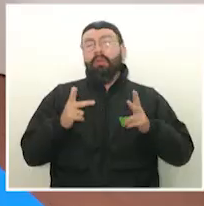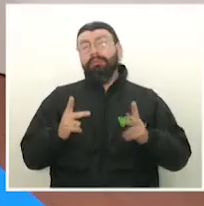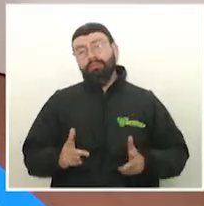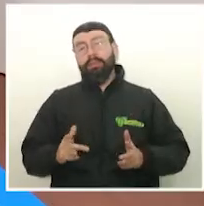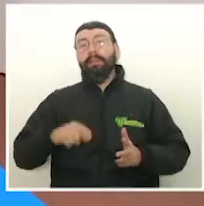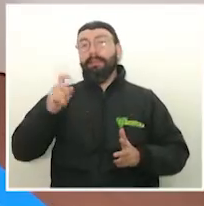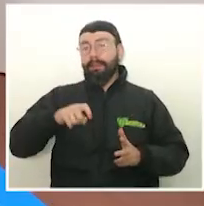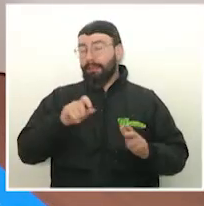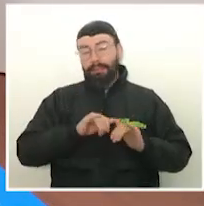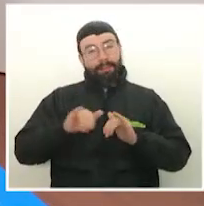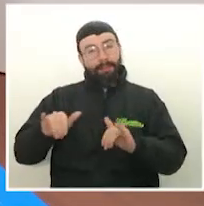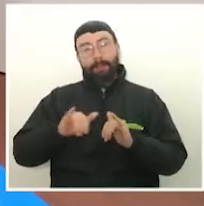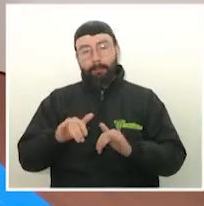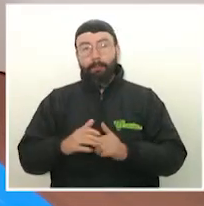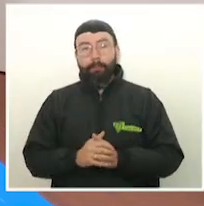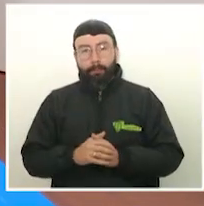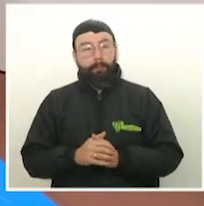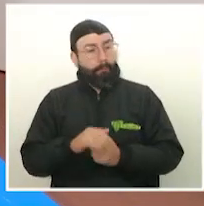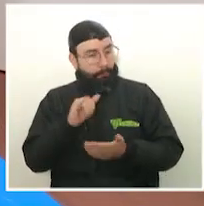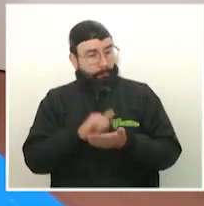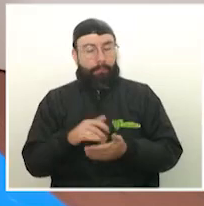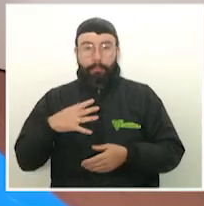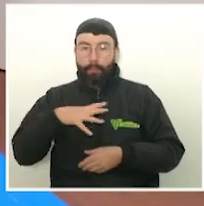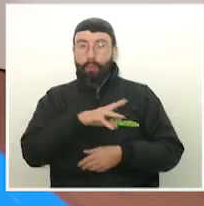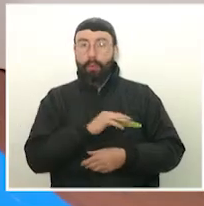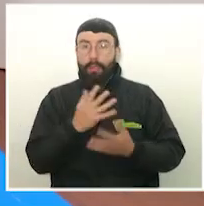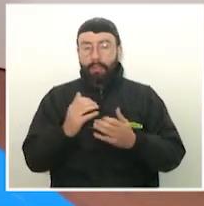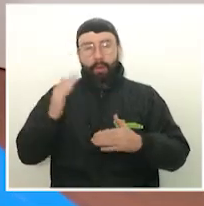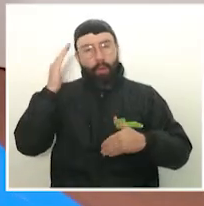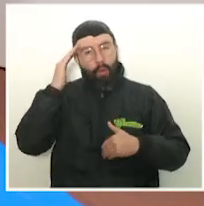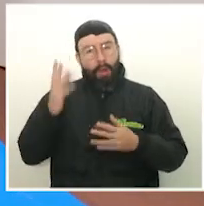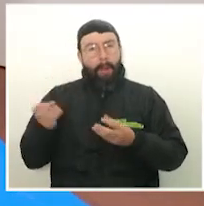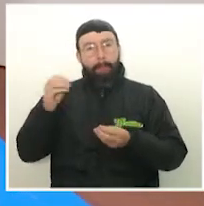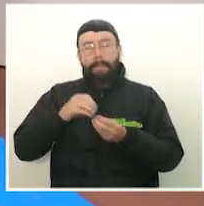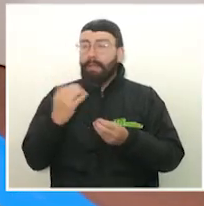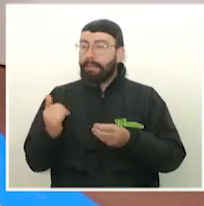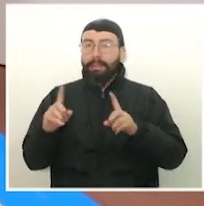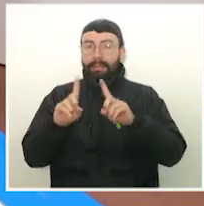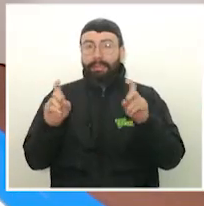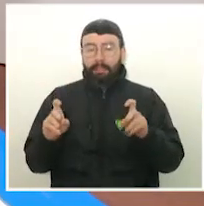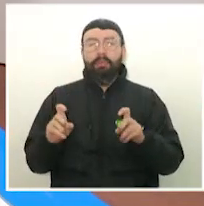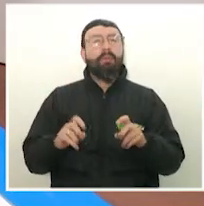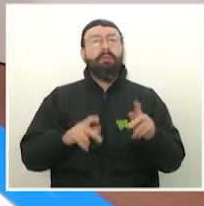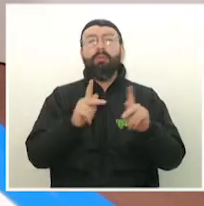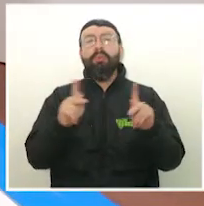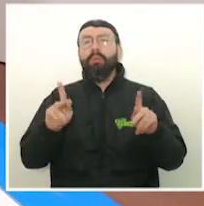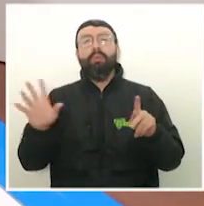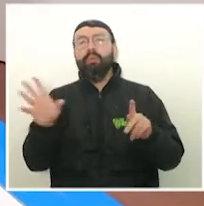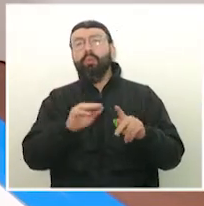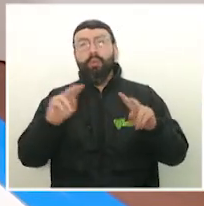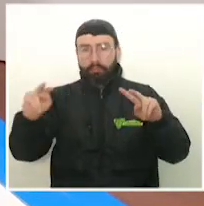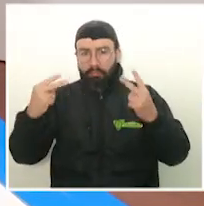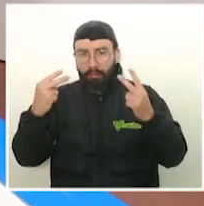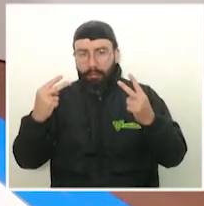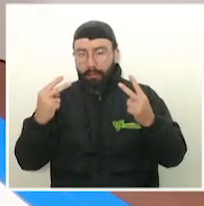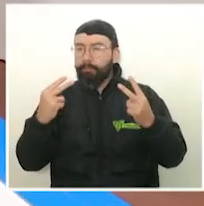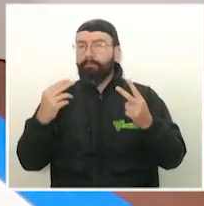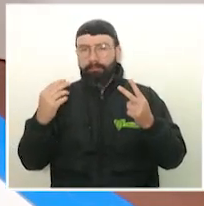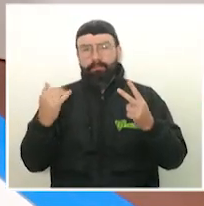bien, padre. Y por eso queremos generar más conciencia sobre este tema, para que todas las personas que nos están viendo en este momento